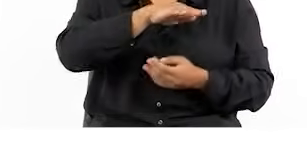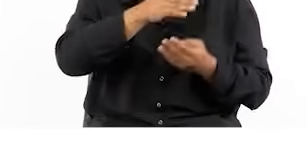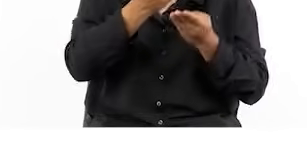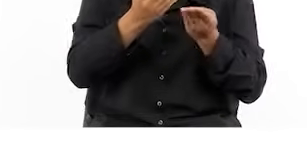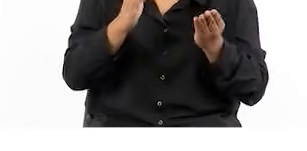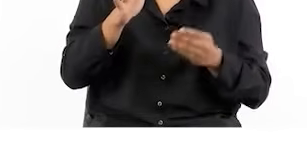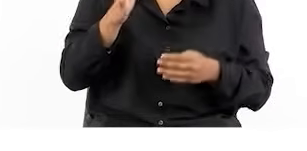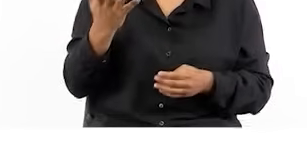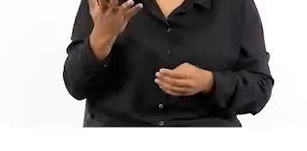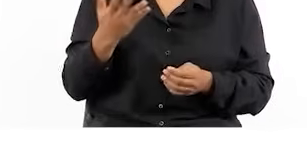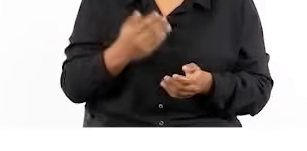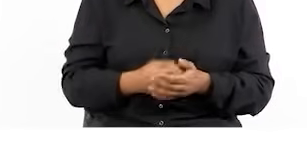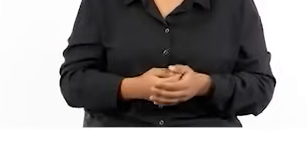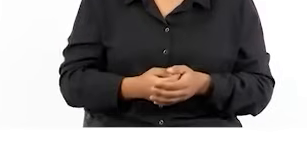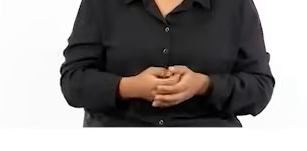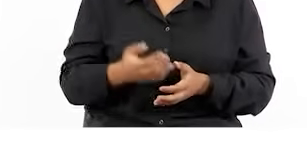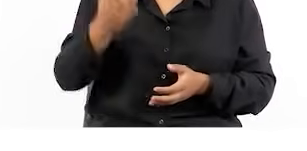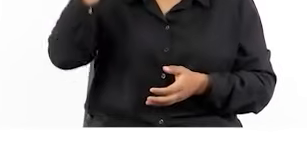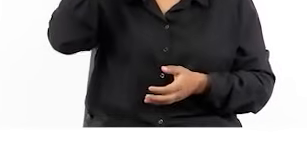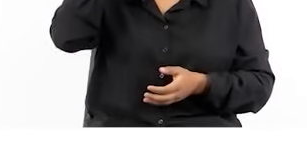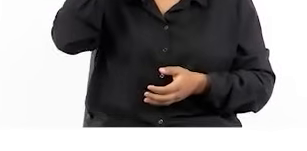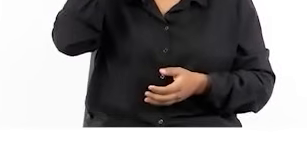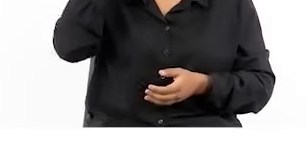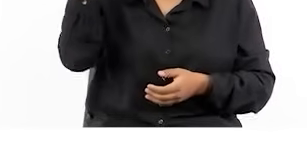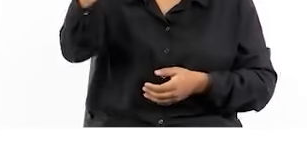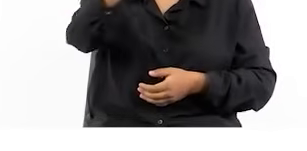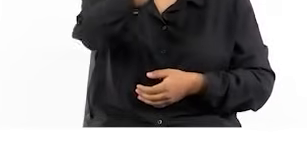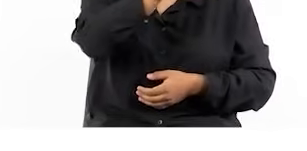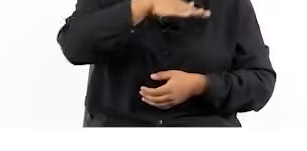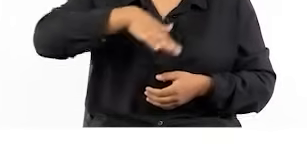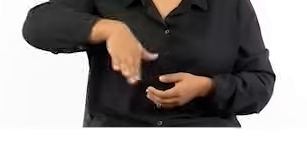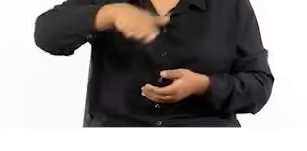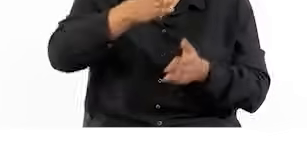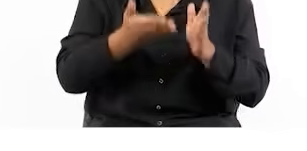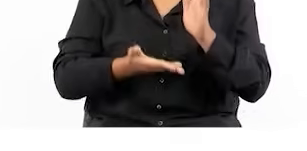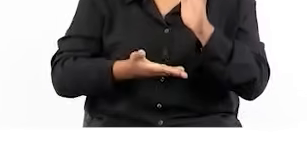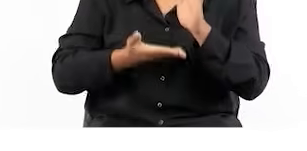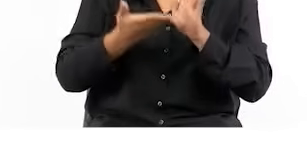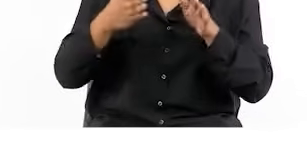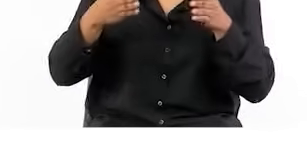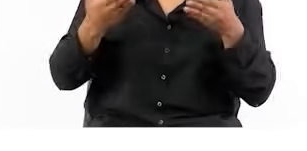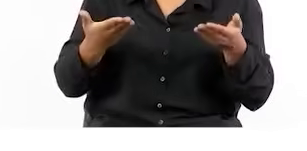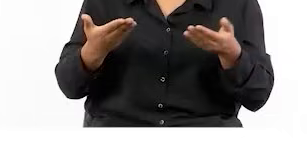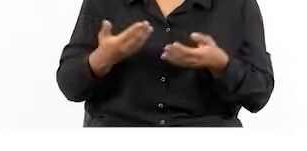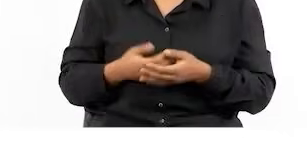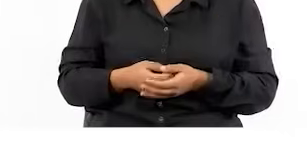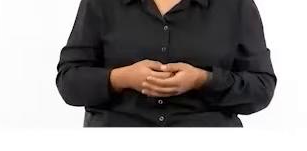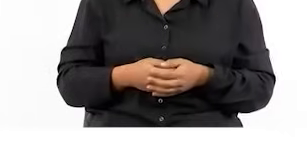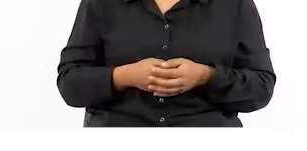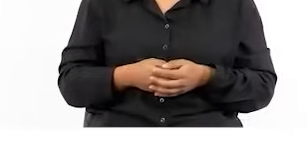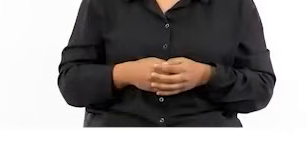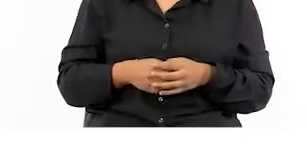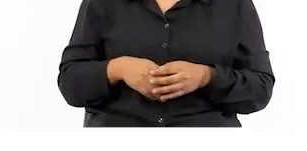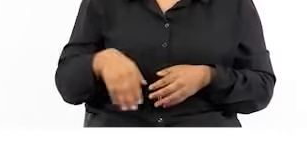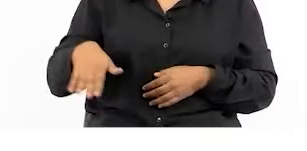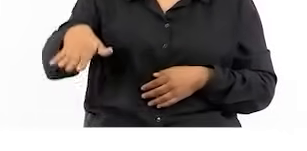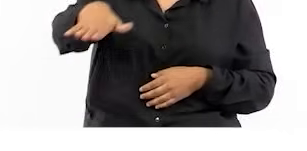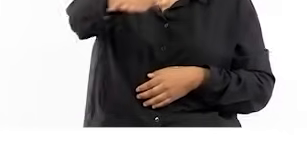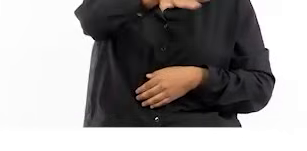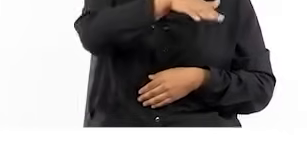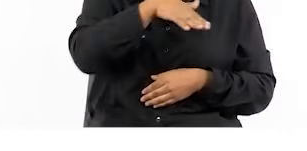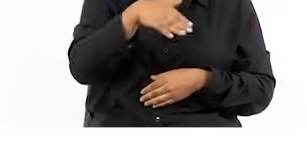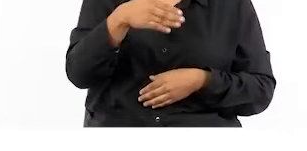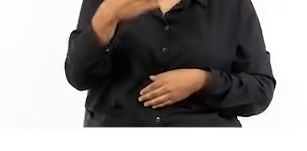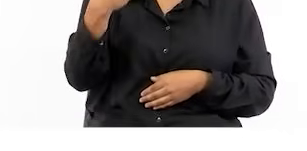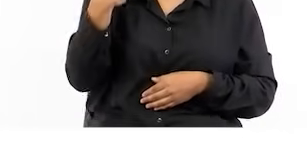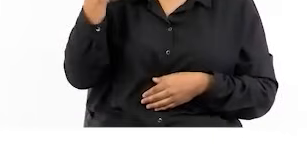convenientes. ¿Cuáles son los componentes del suelo? ¿Qué factores indican que un suelo es desarrollado? Bueno, el